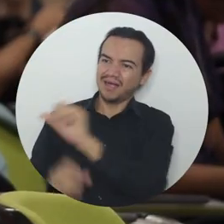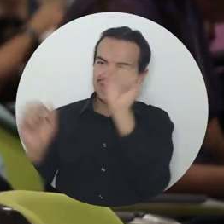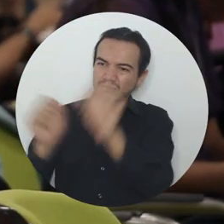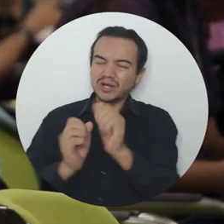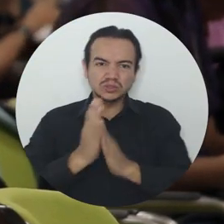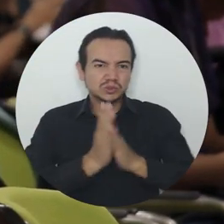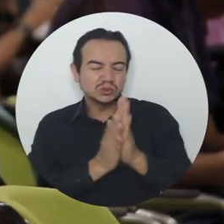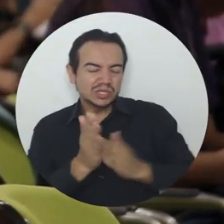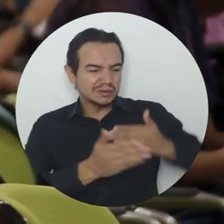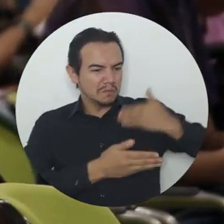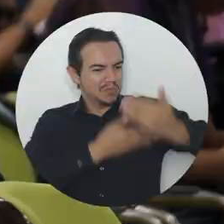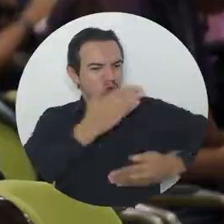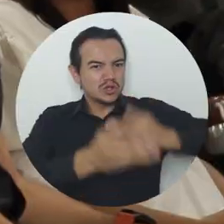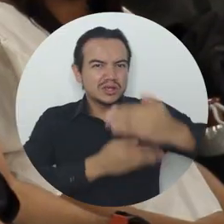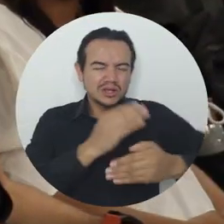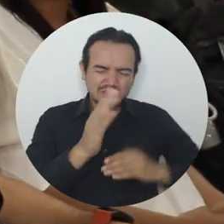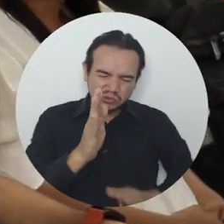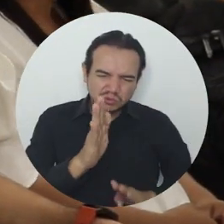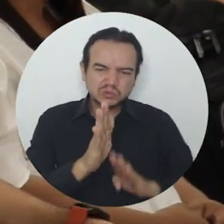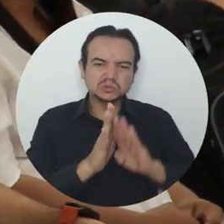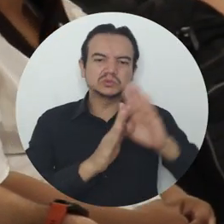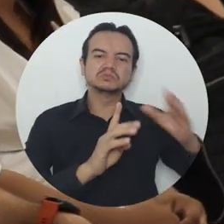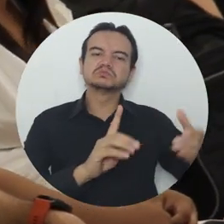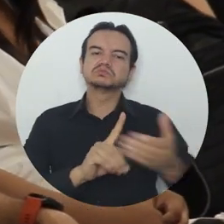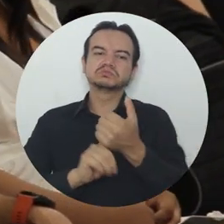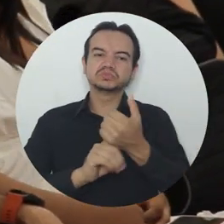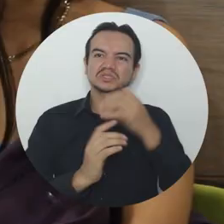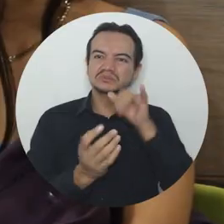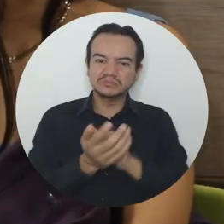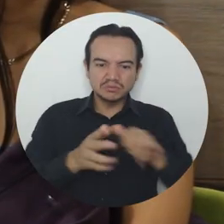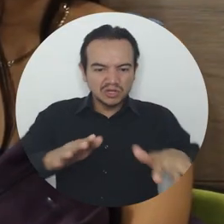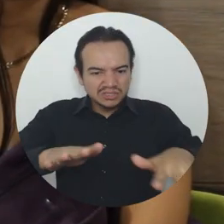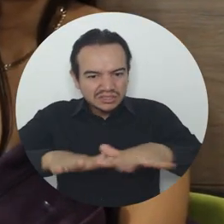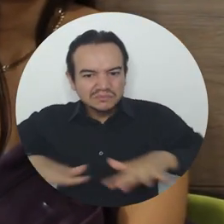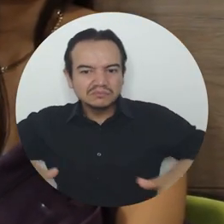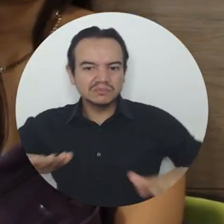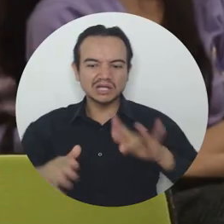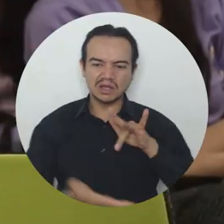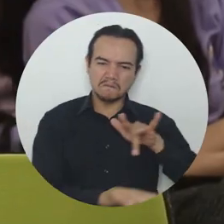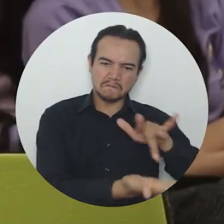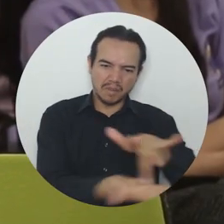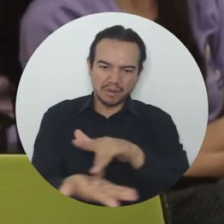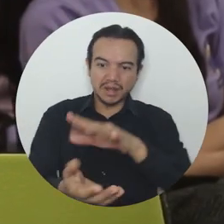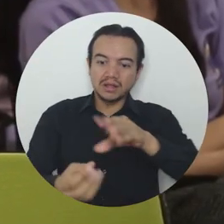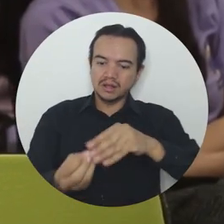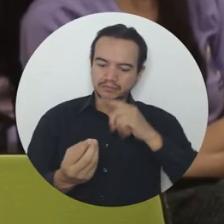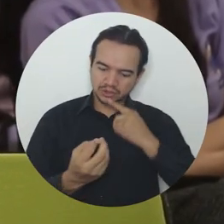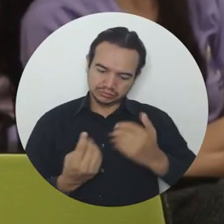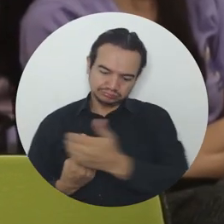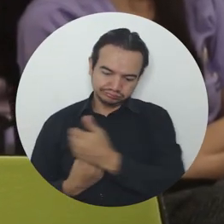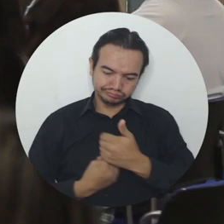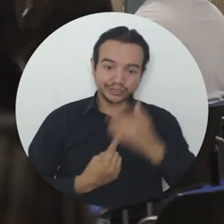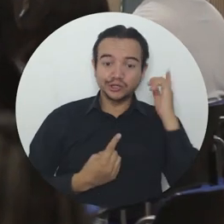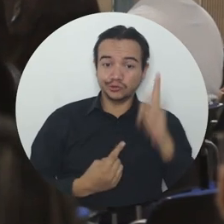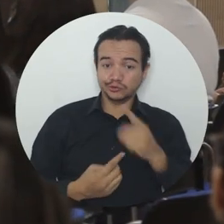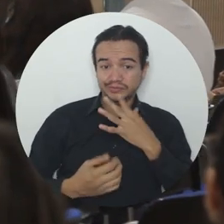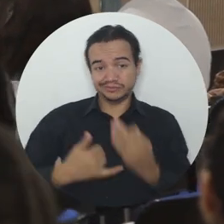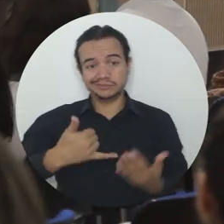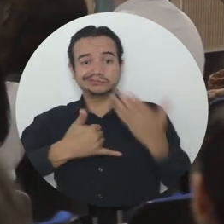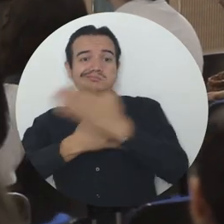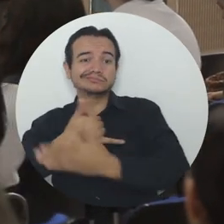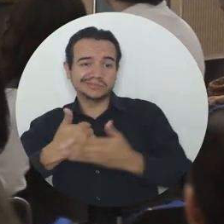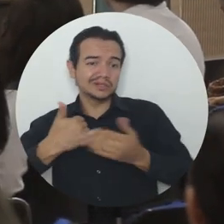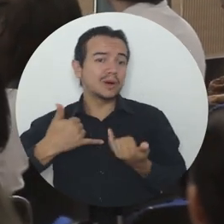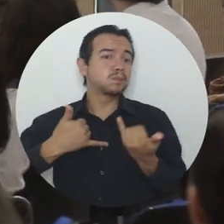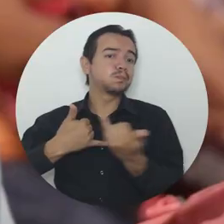su felicidad y continuar luchando por salir adelante, alcanzar más escenarios de participación y proteger su integridad en un país